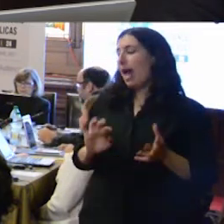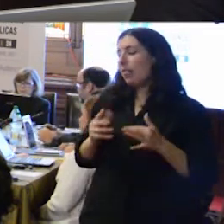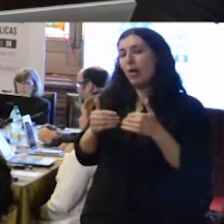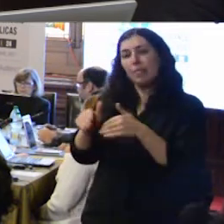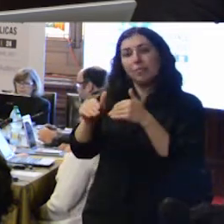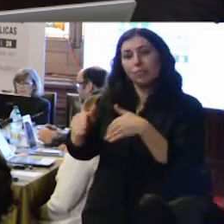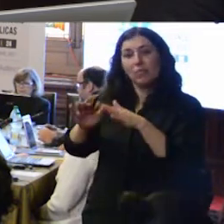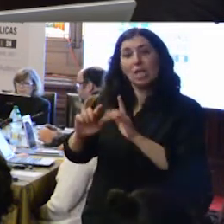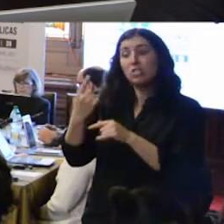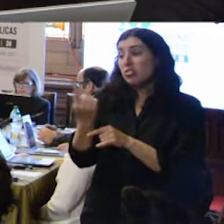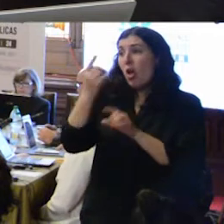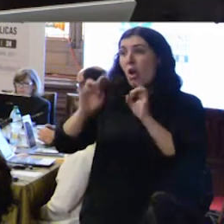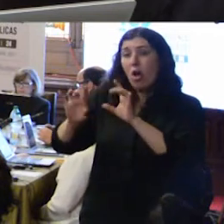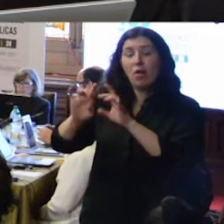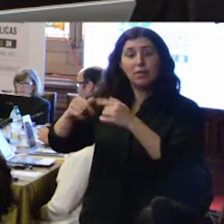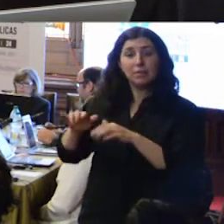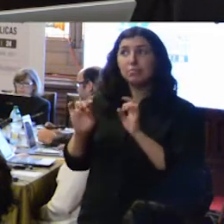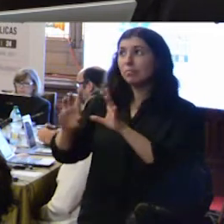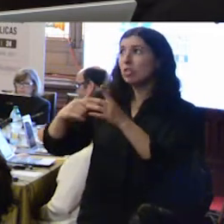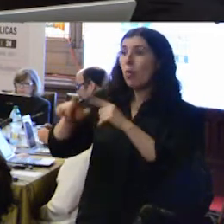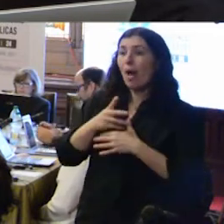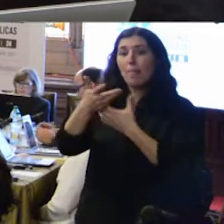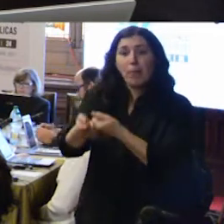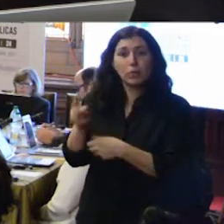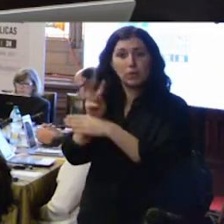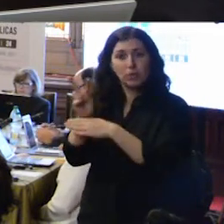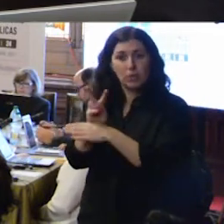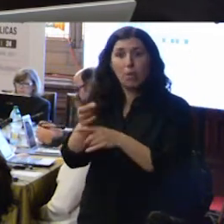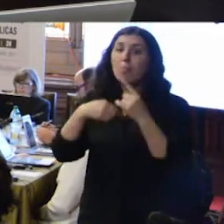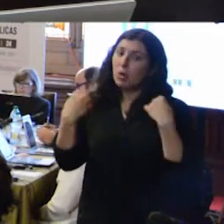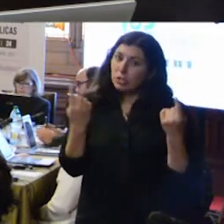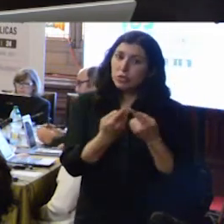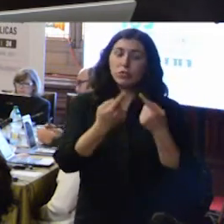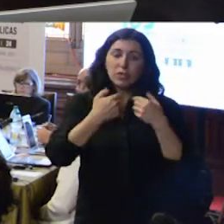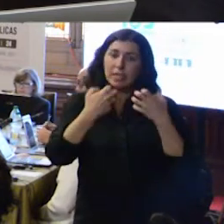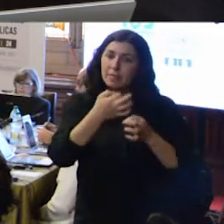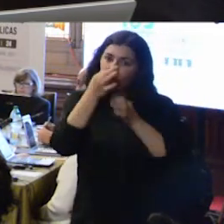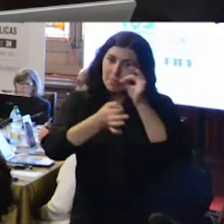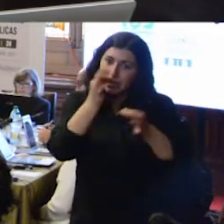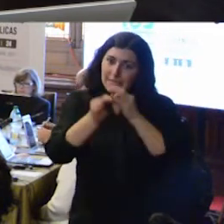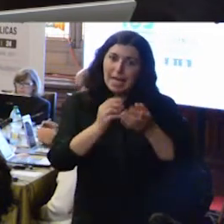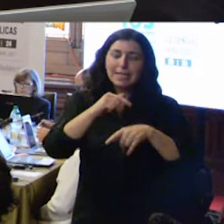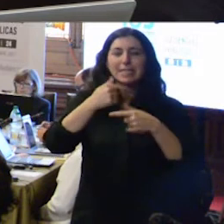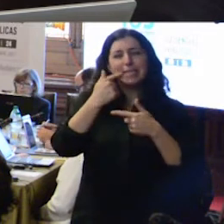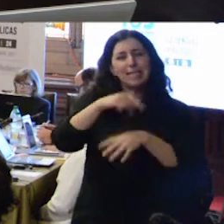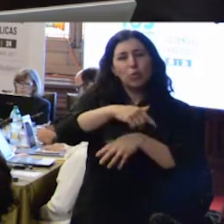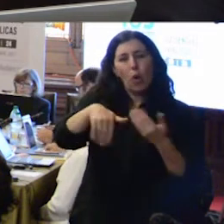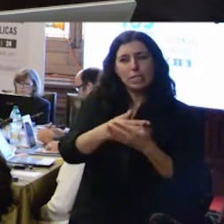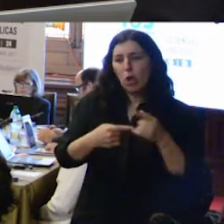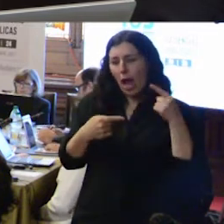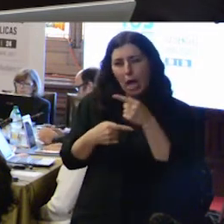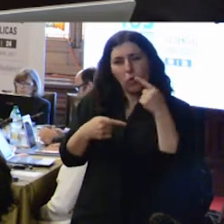a merced de sus agresores. Esto nos lleva a precisar que los casos de acoso judicial, como prueba de la sofisticación